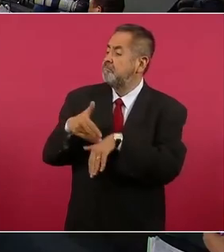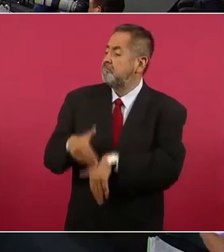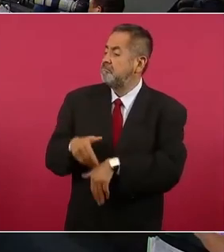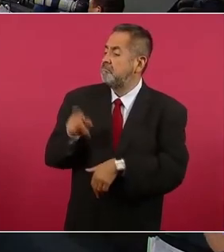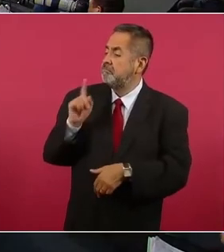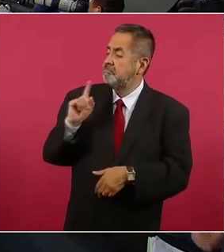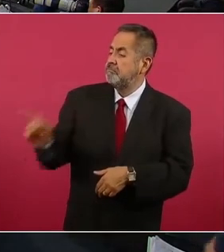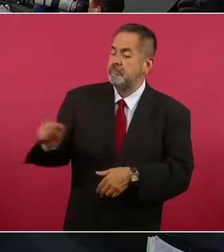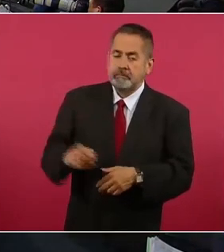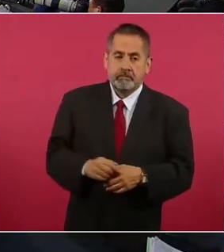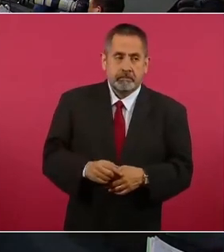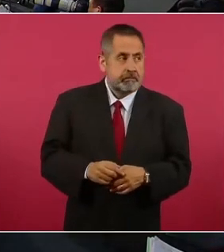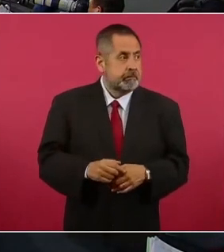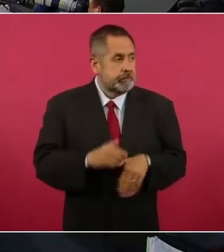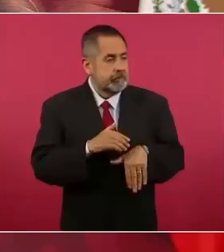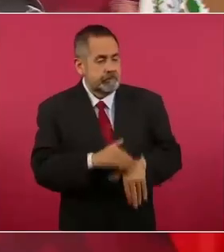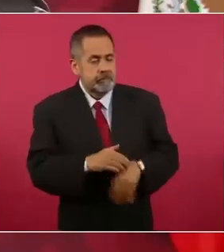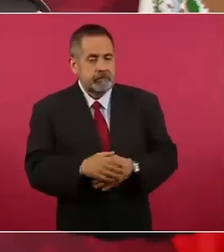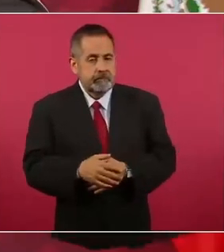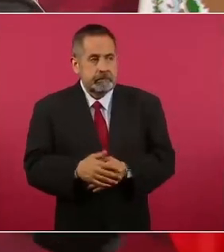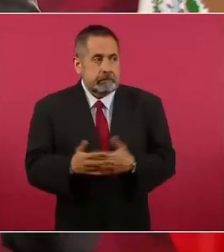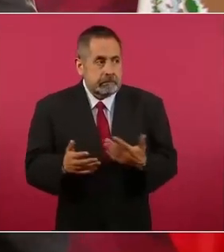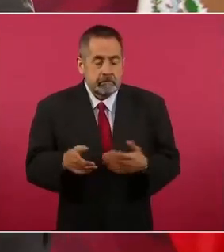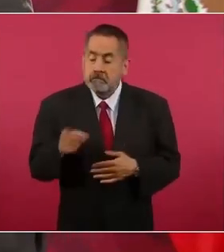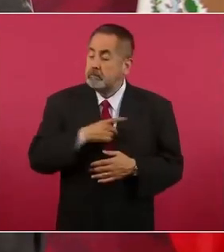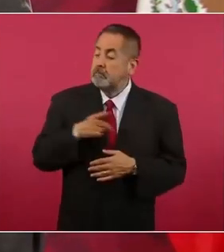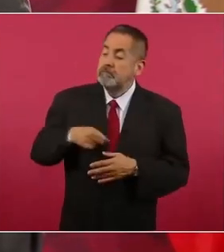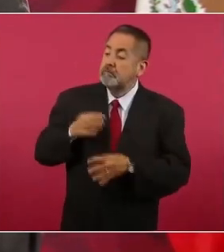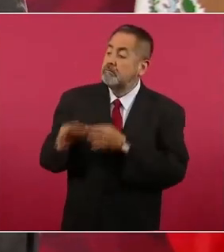las reglas que se tienen que cumplir.